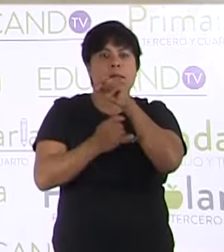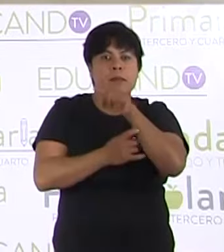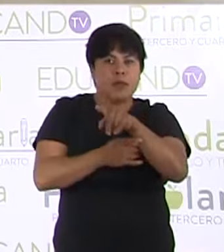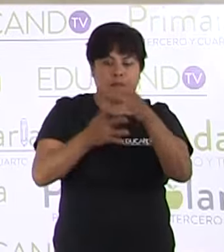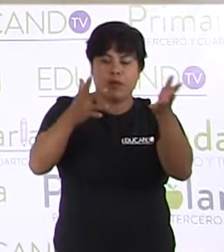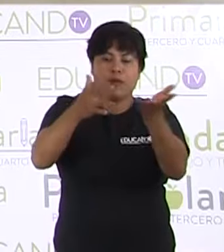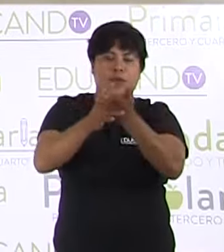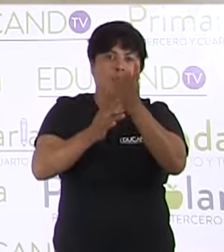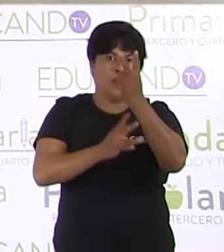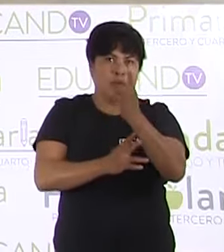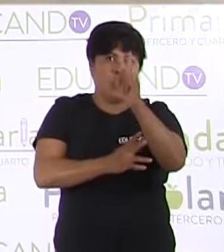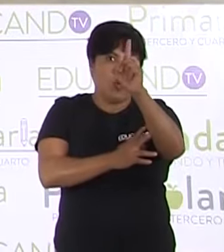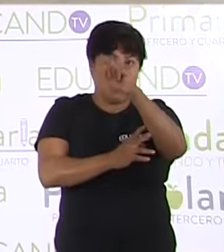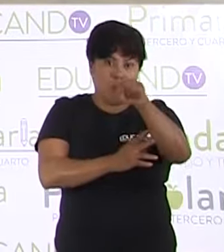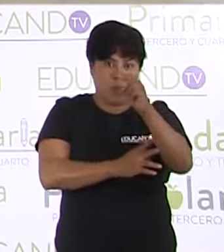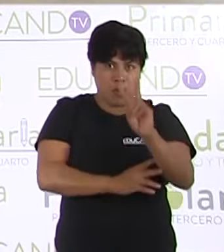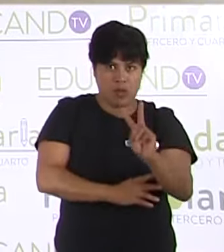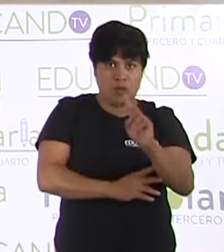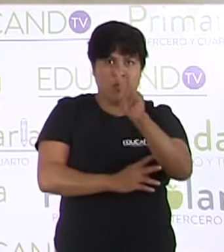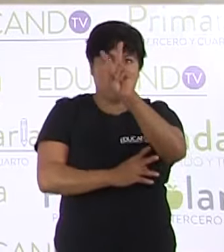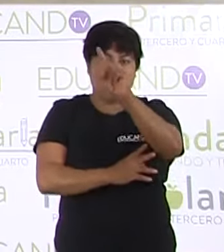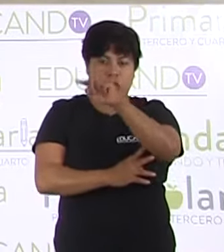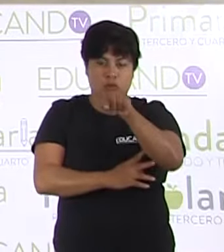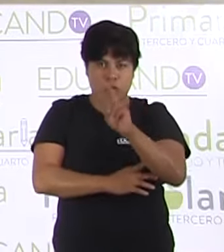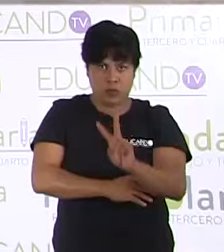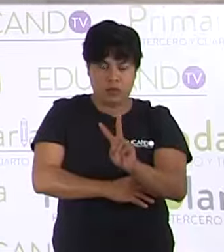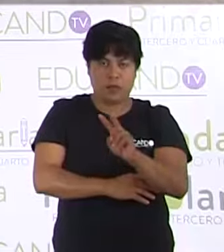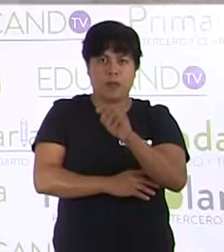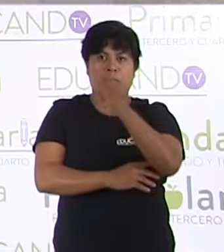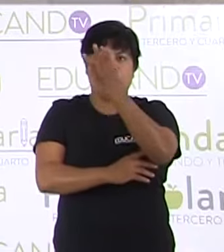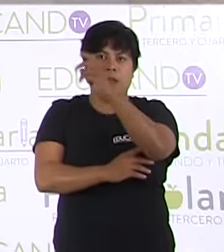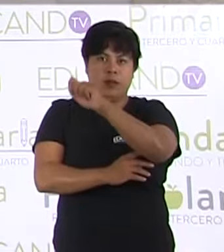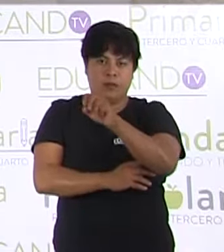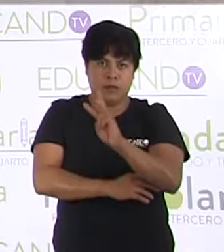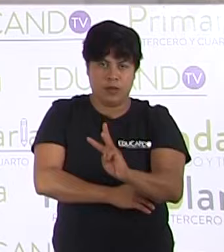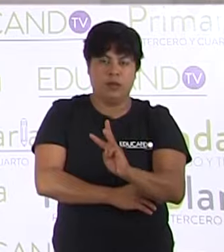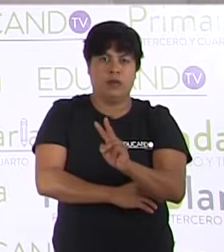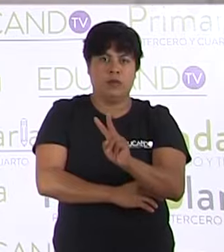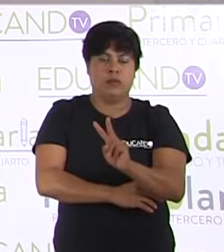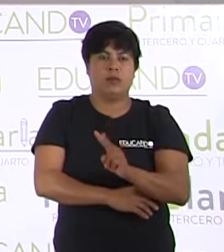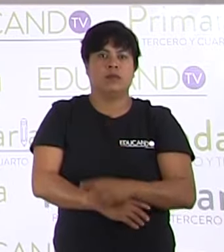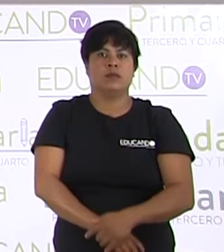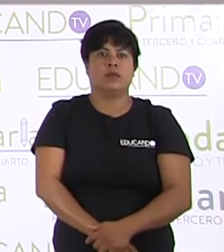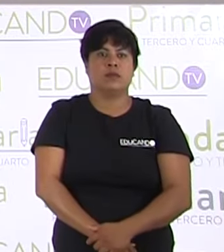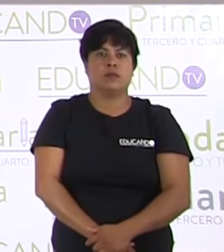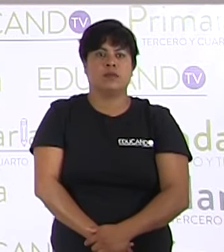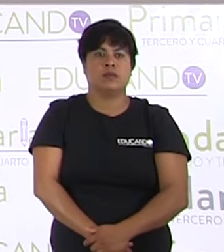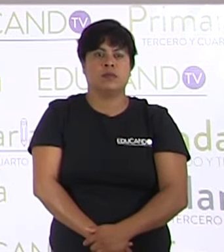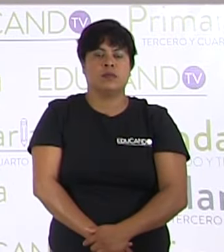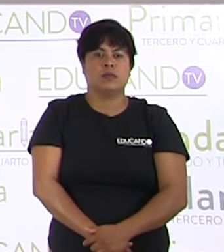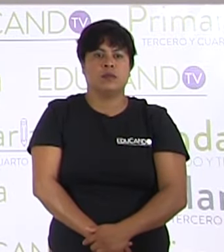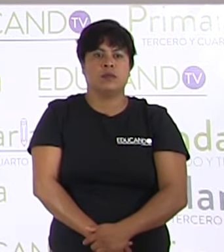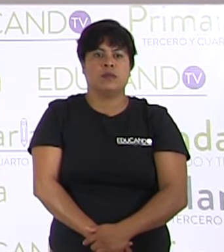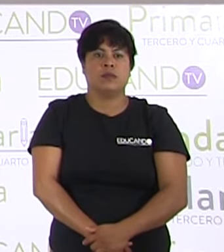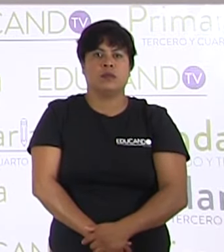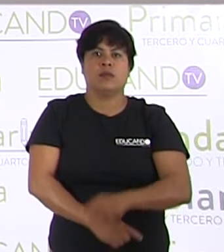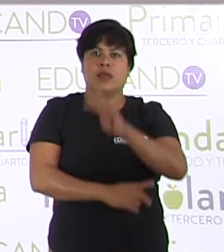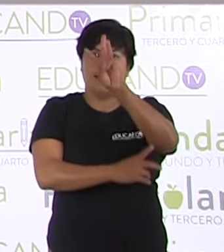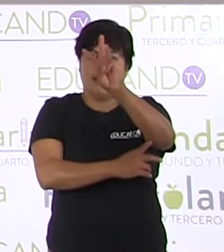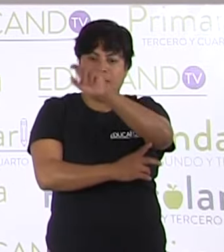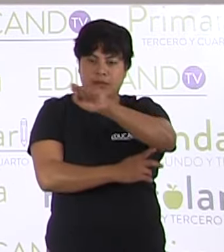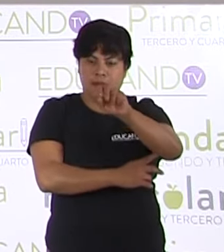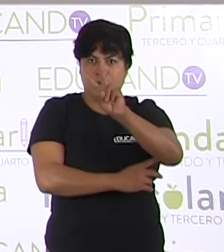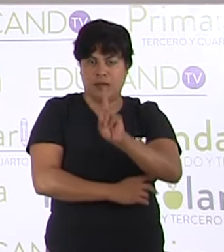1 medio 2 Med 3 Med sí 3